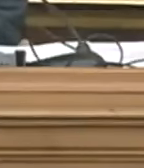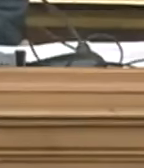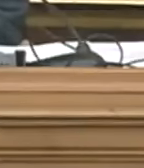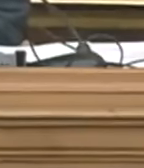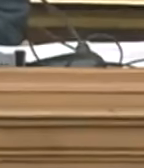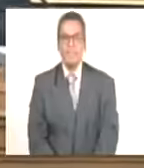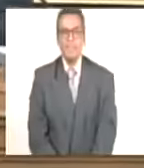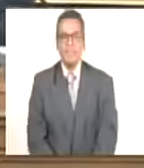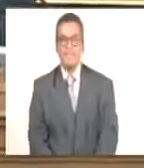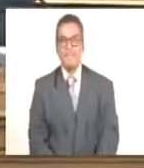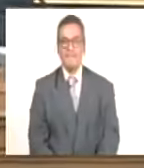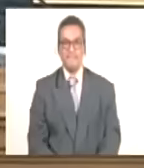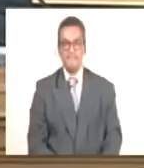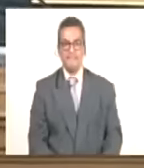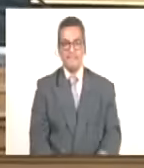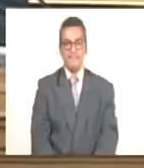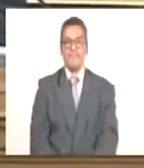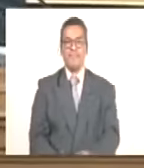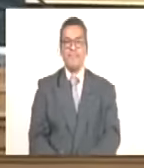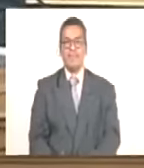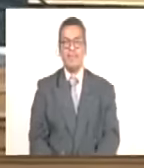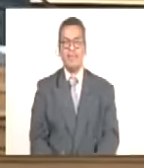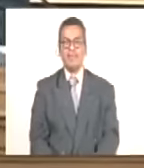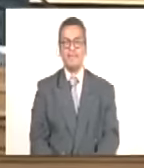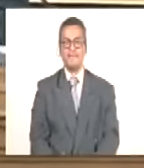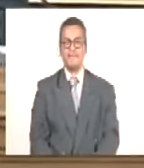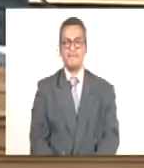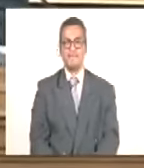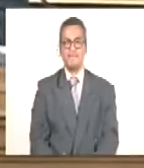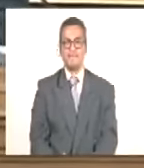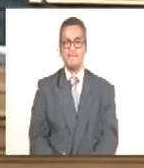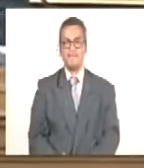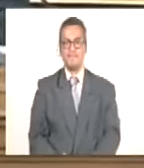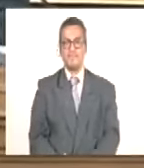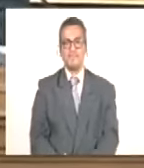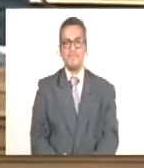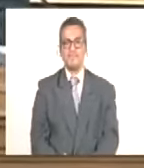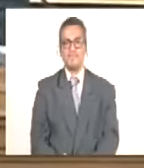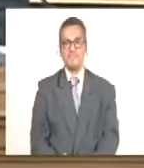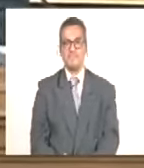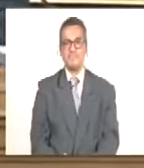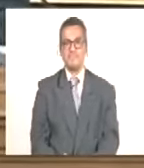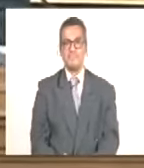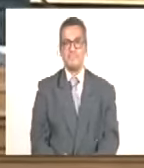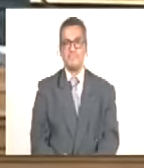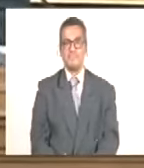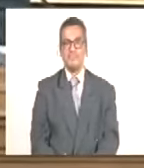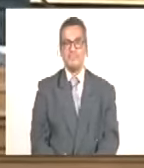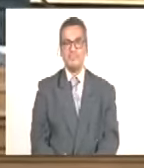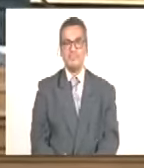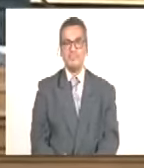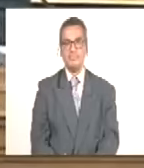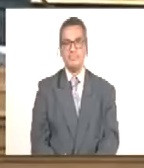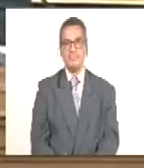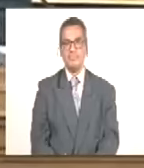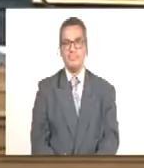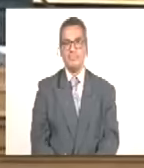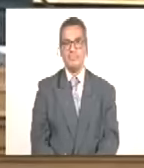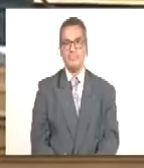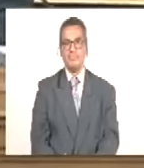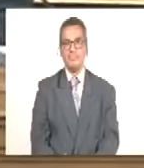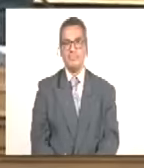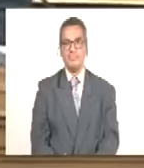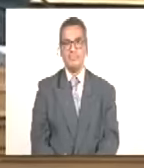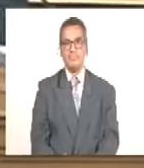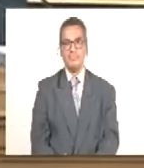proponer a la plenaria que se difiera el debate sobre el epígrafe que